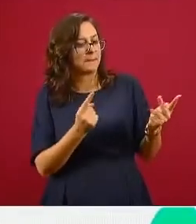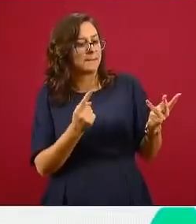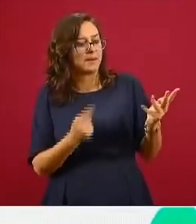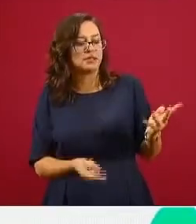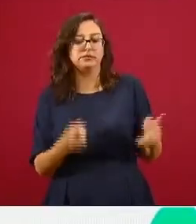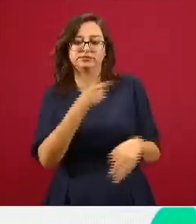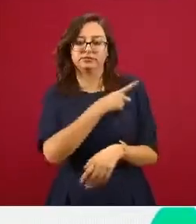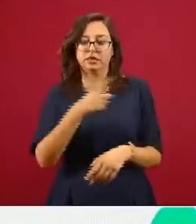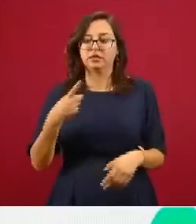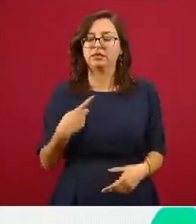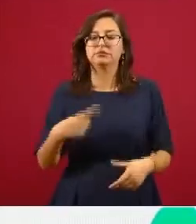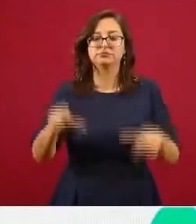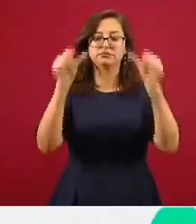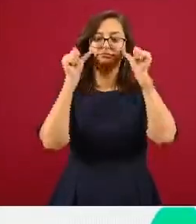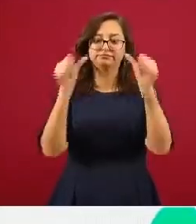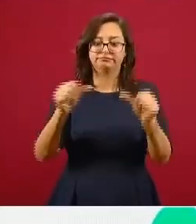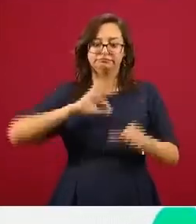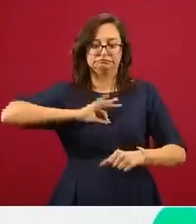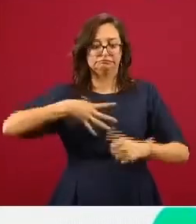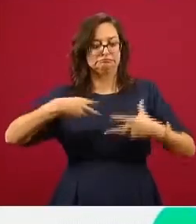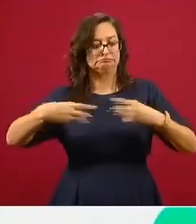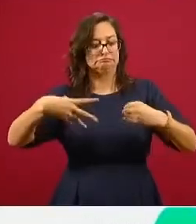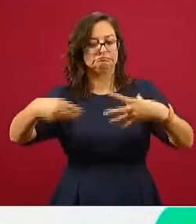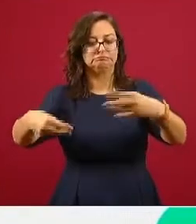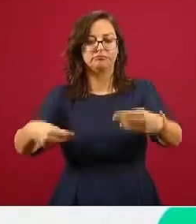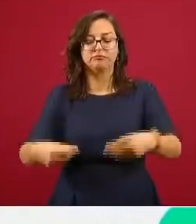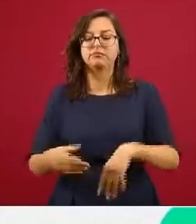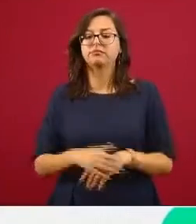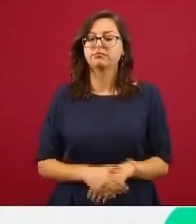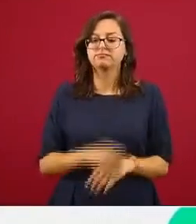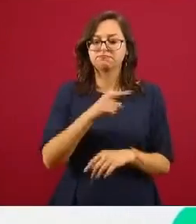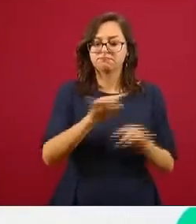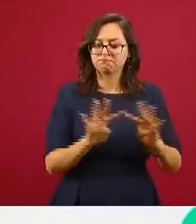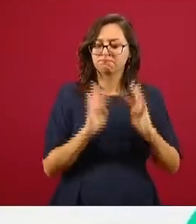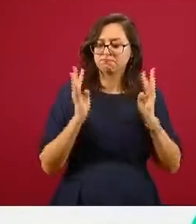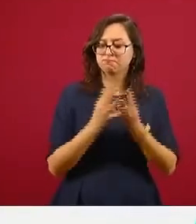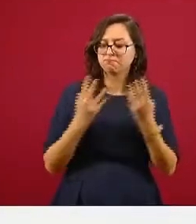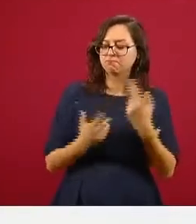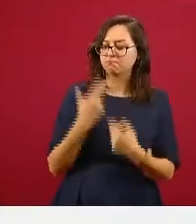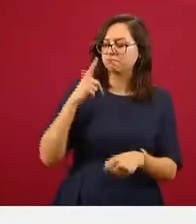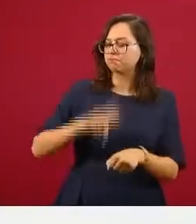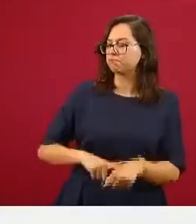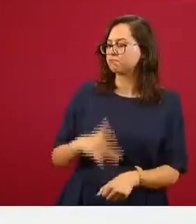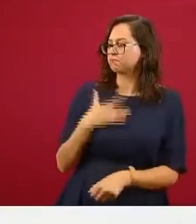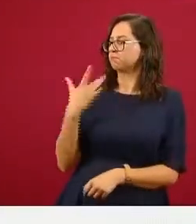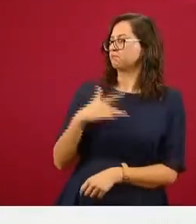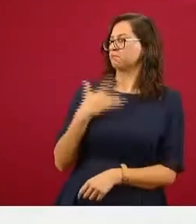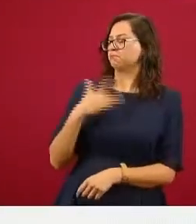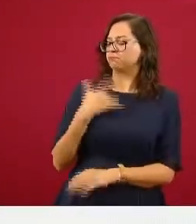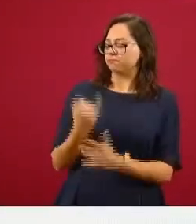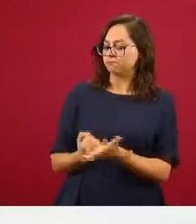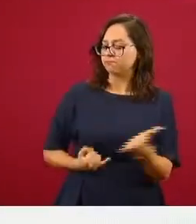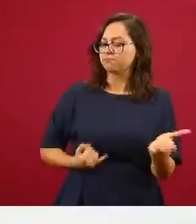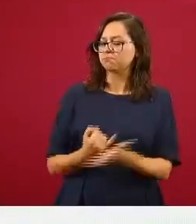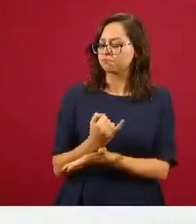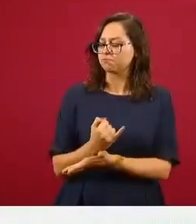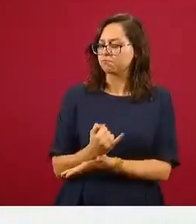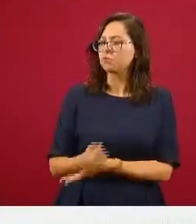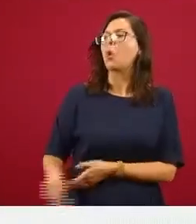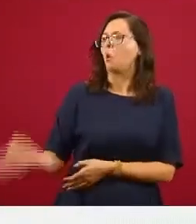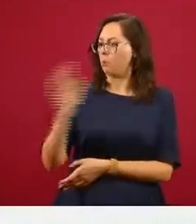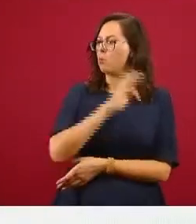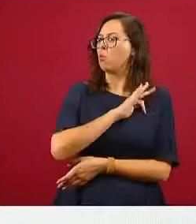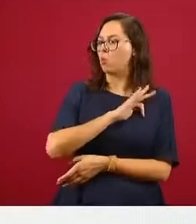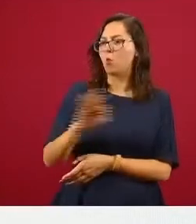responder respecto a esta pandemia, y ahí mismo el propio Consejo Educativo Nacional resolvió que estaría en